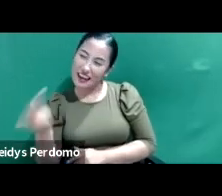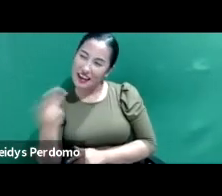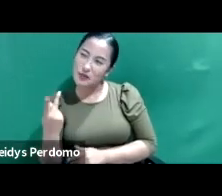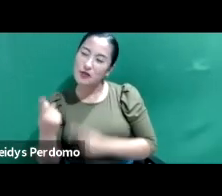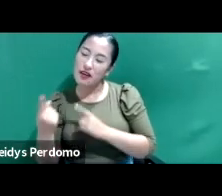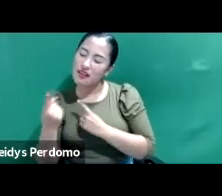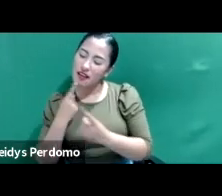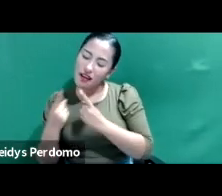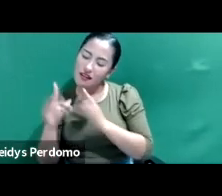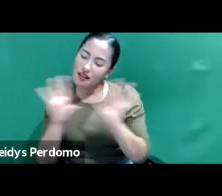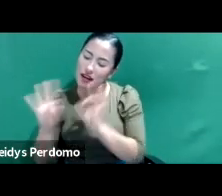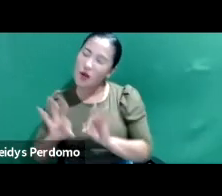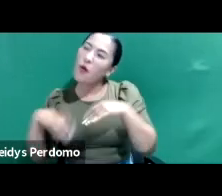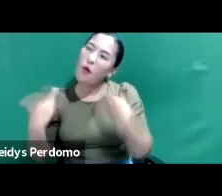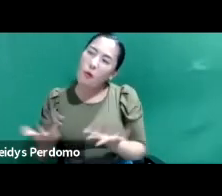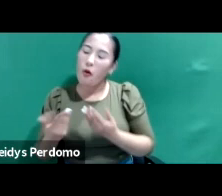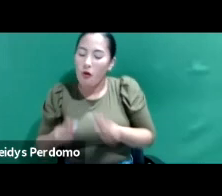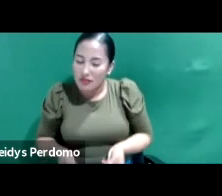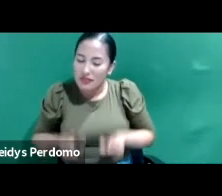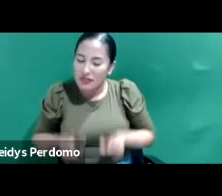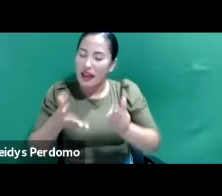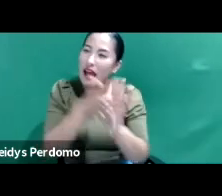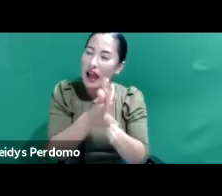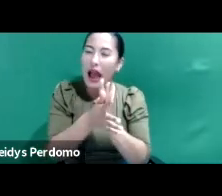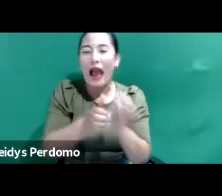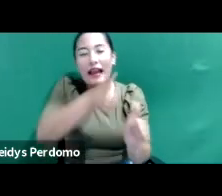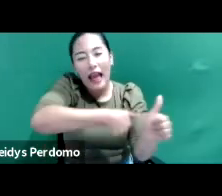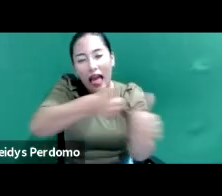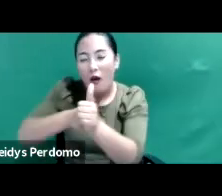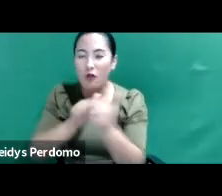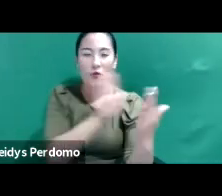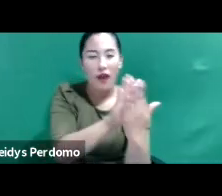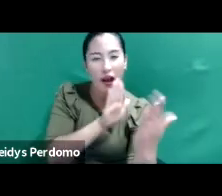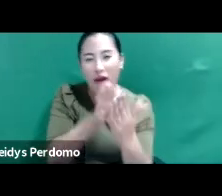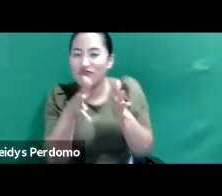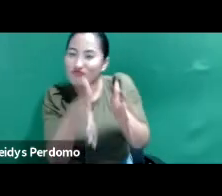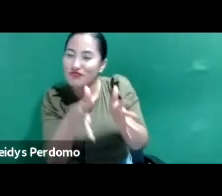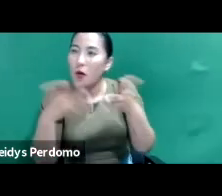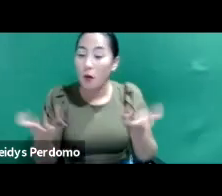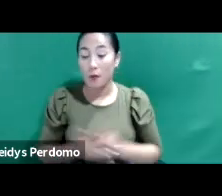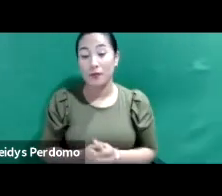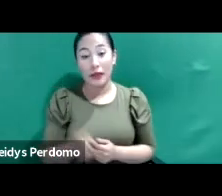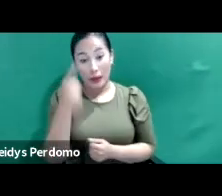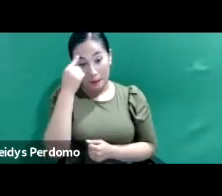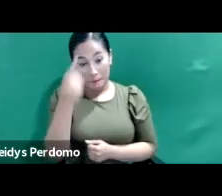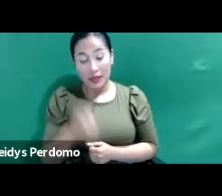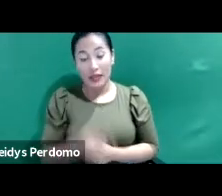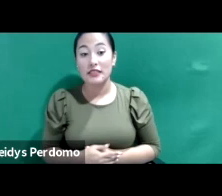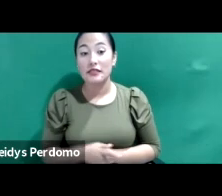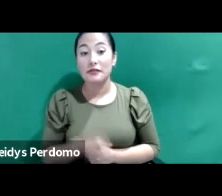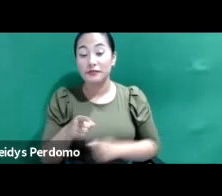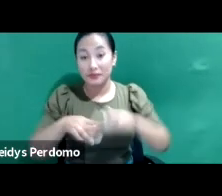acercamos más naturalmente y más fácilmente a cada uno de ustedes? Fíjense que en lo que ustedes están colocando allí y si hacen parte de